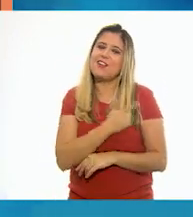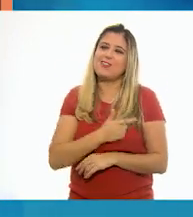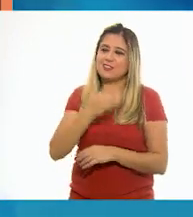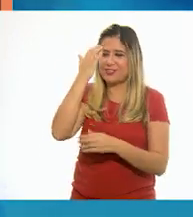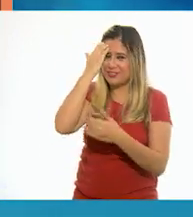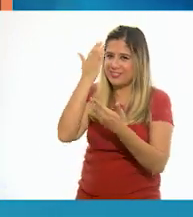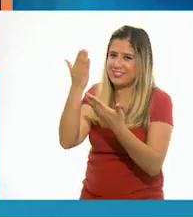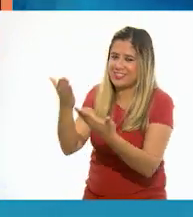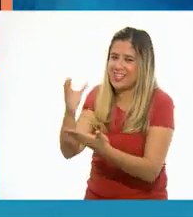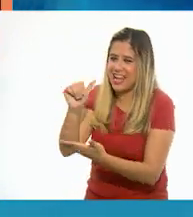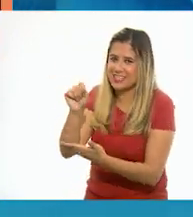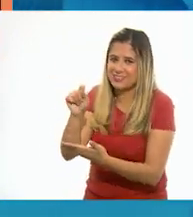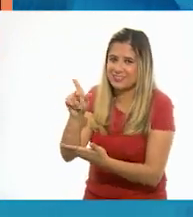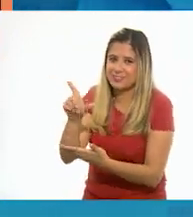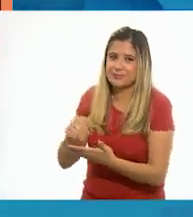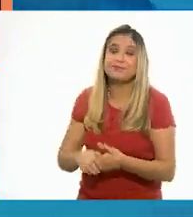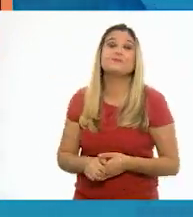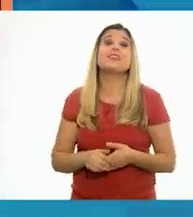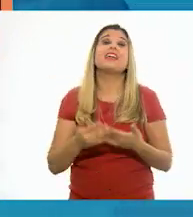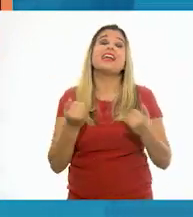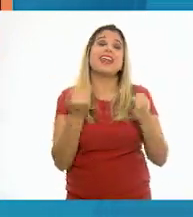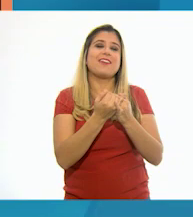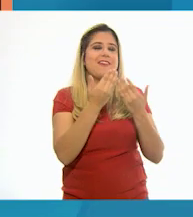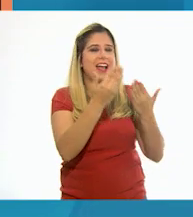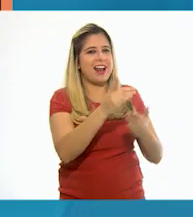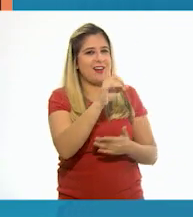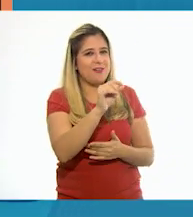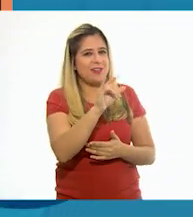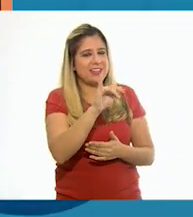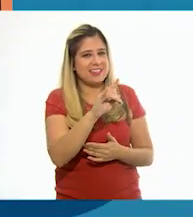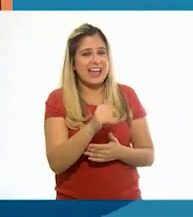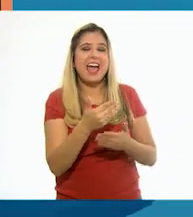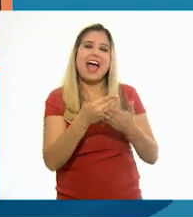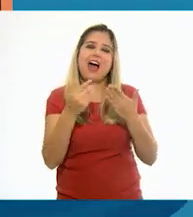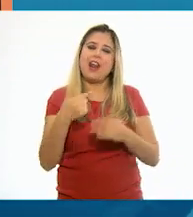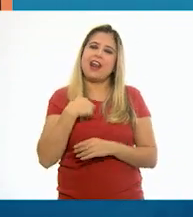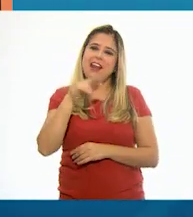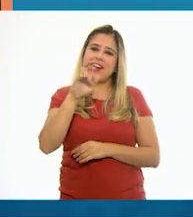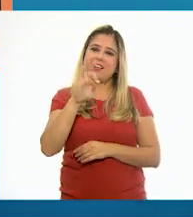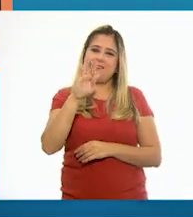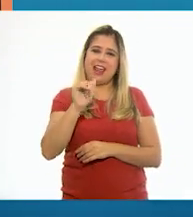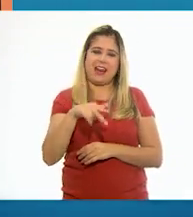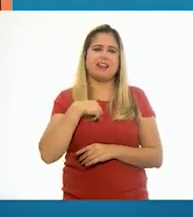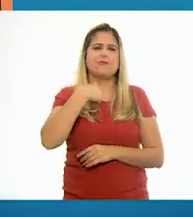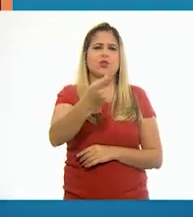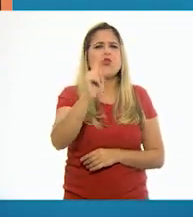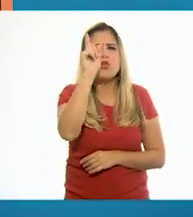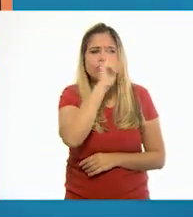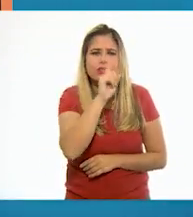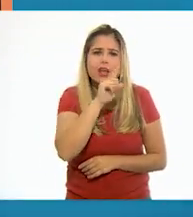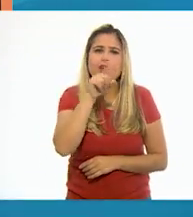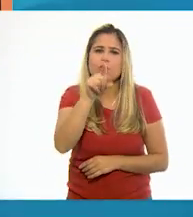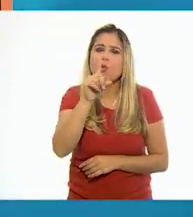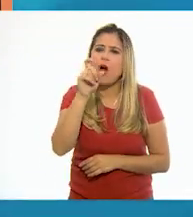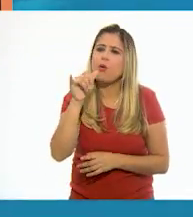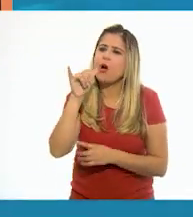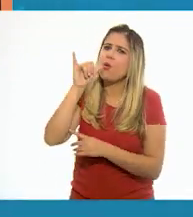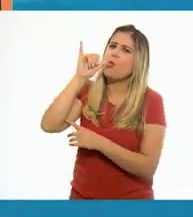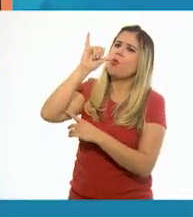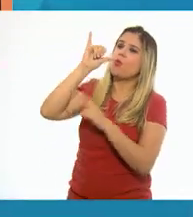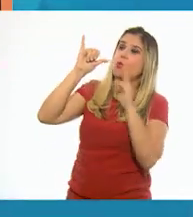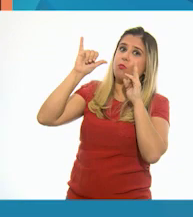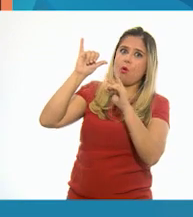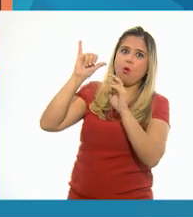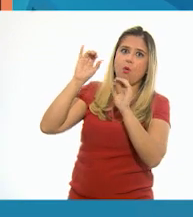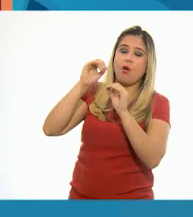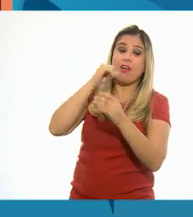don Cástulo. Igualmente, Lolita, y me despido con un refrán que es un consejo. No bebas agua que no veas, ni